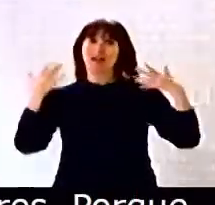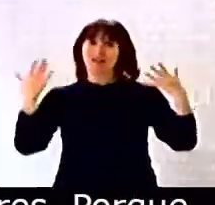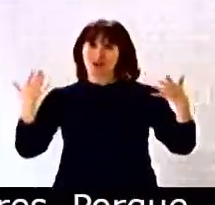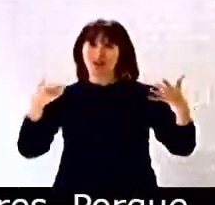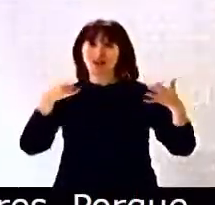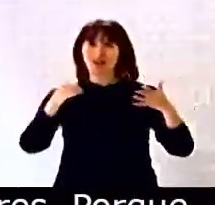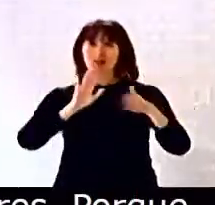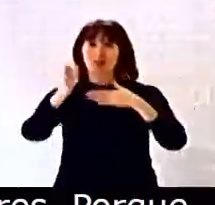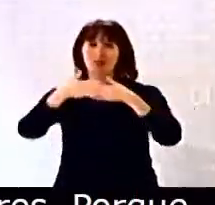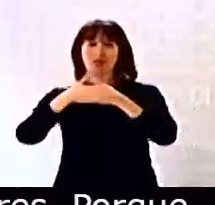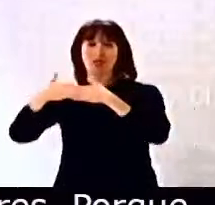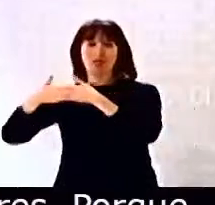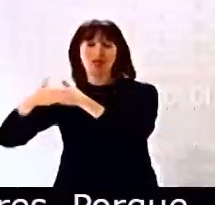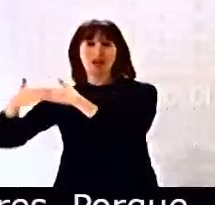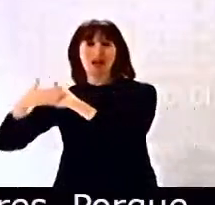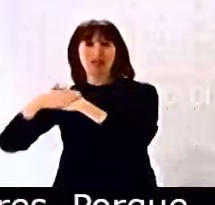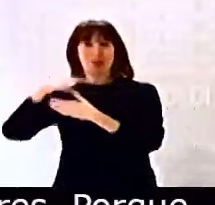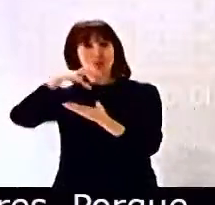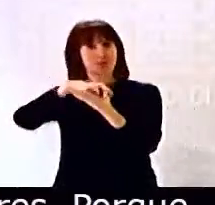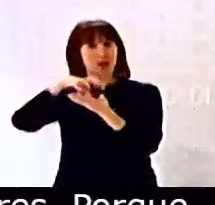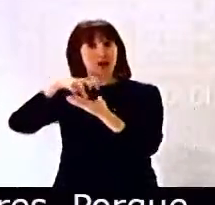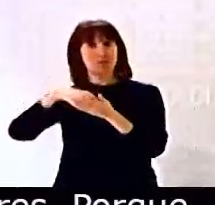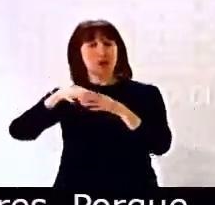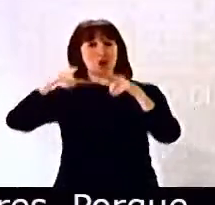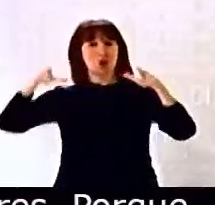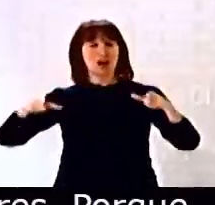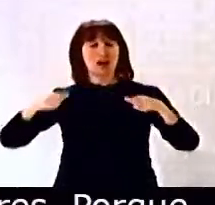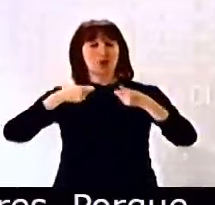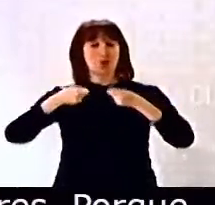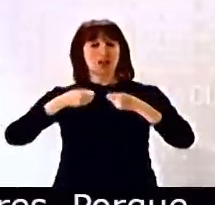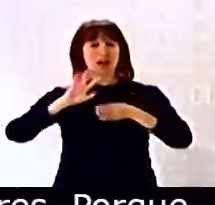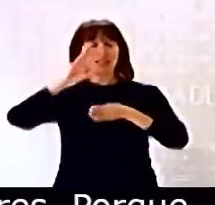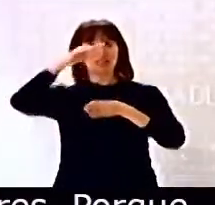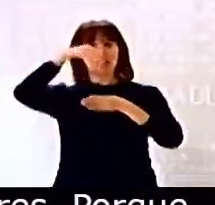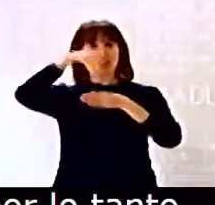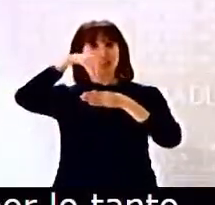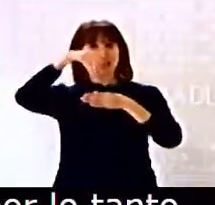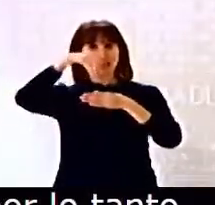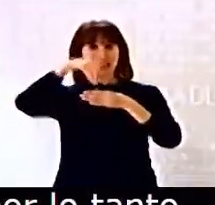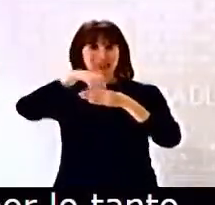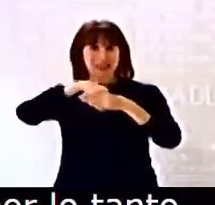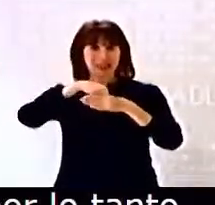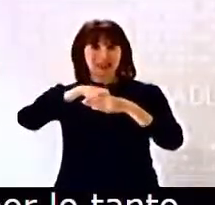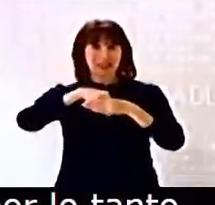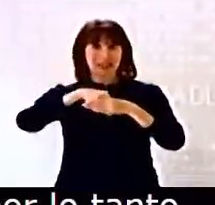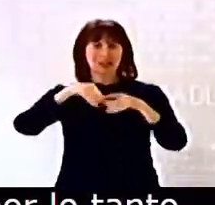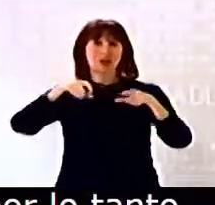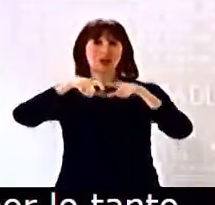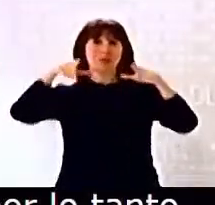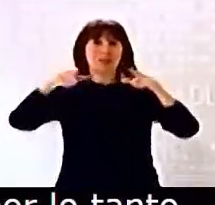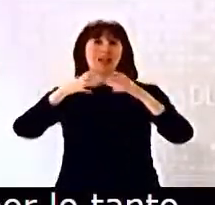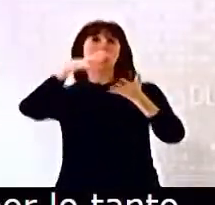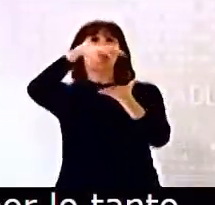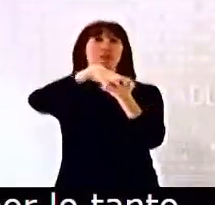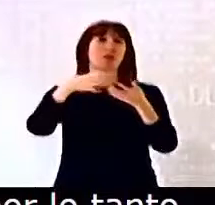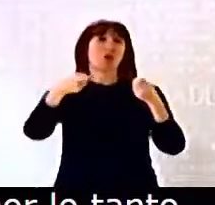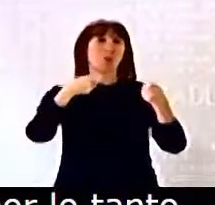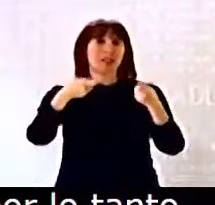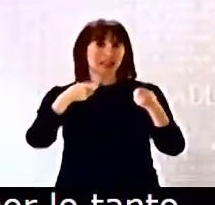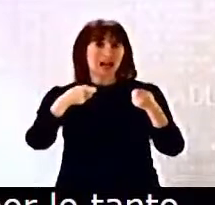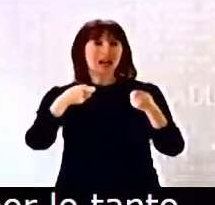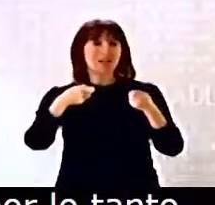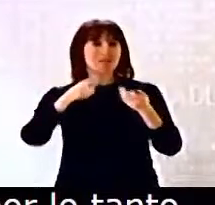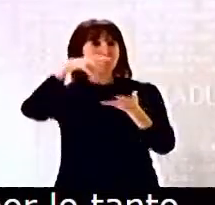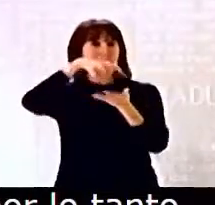permanecerán cerrados los locales comerciales que se ubiquen en las denominadas galerías comerciales o en